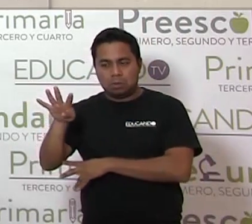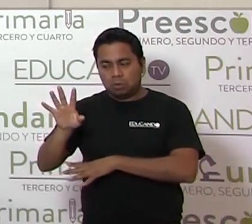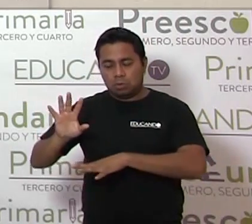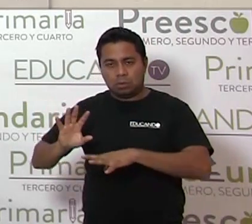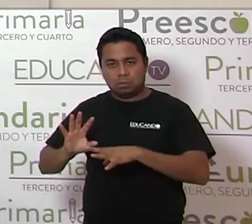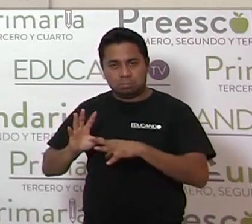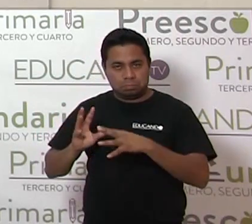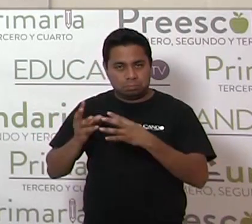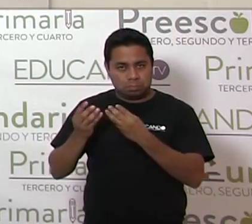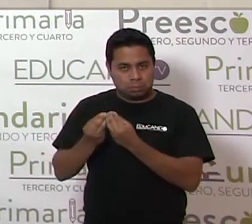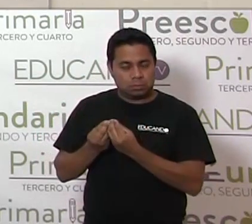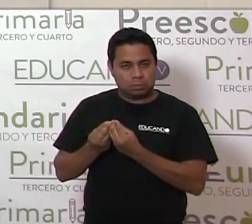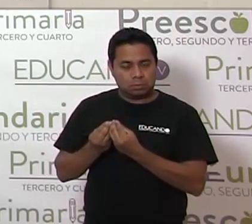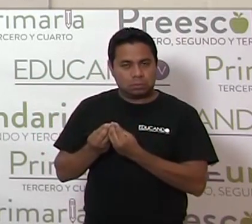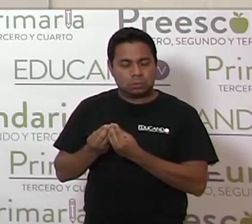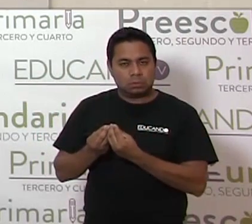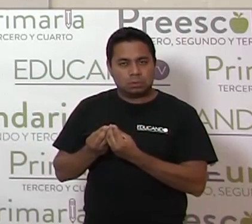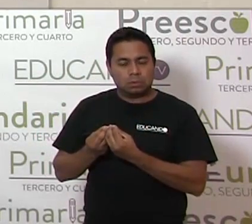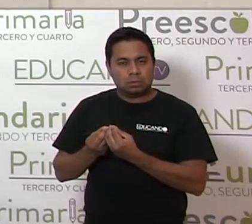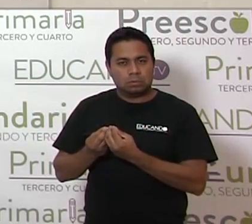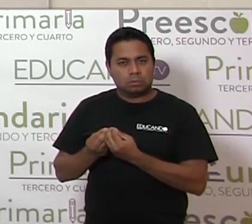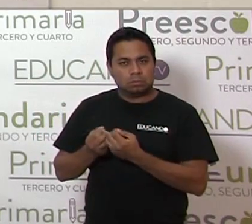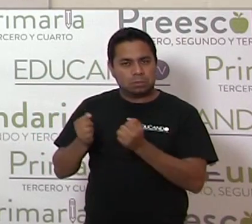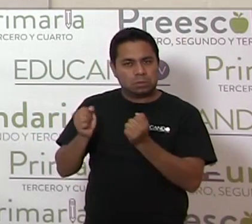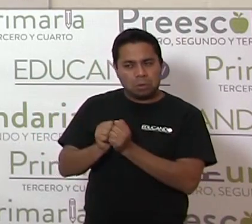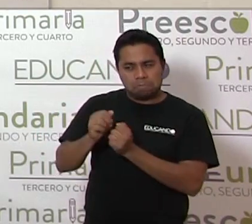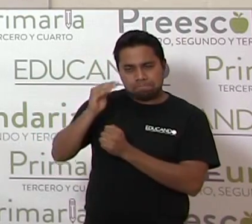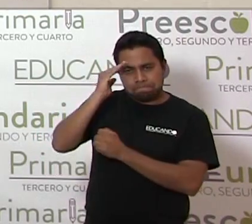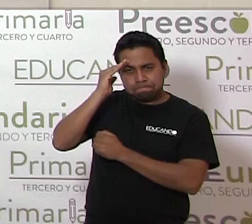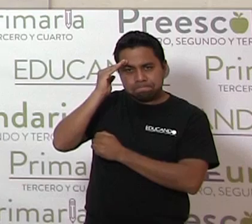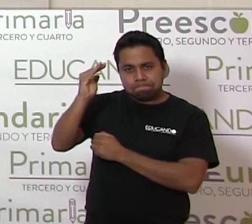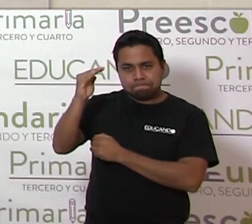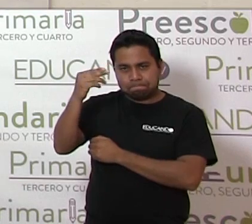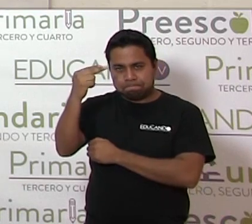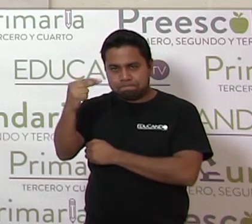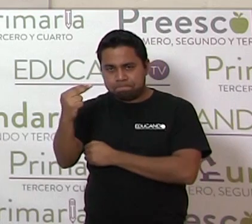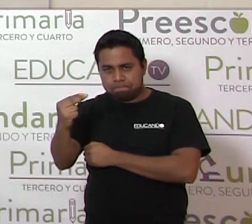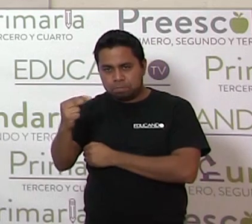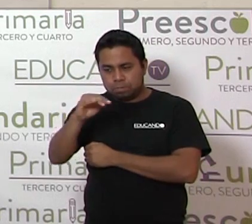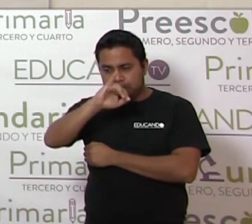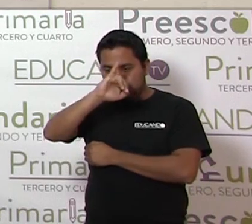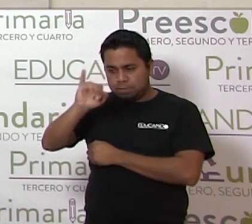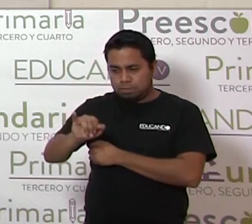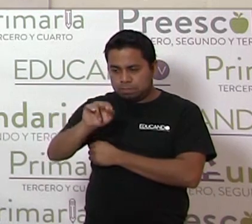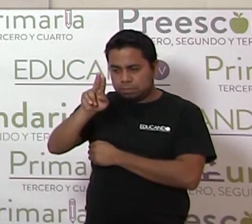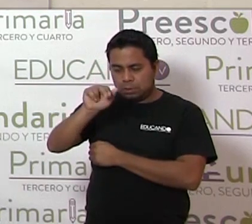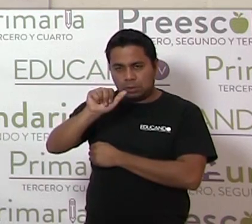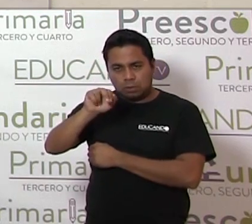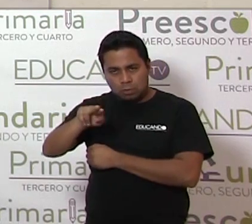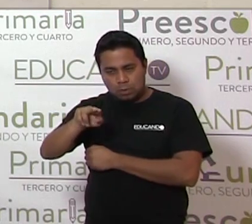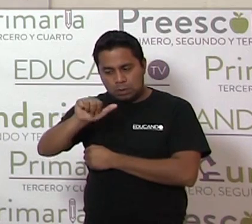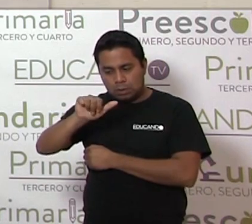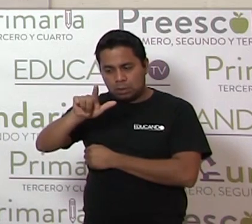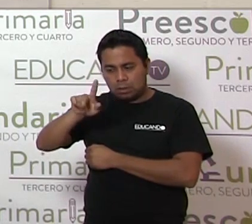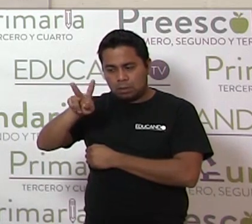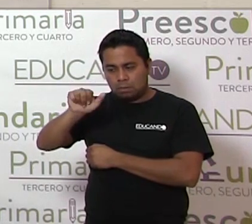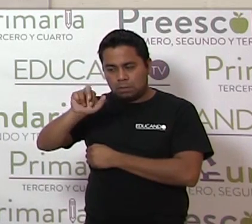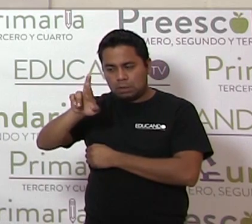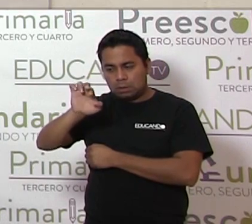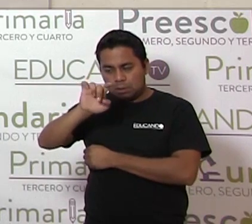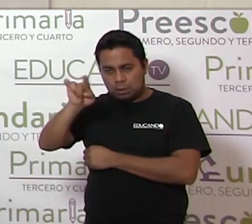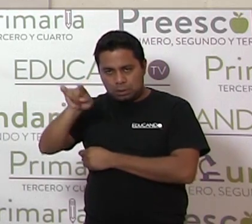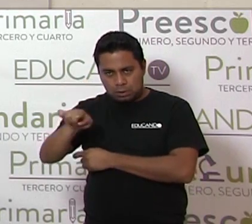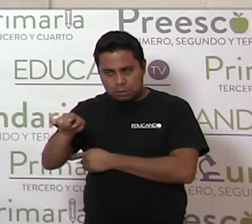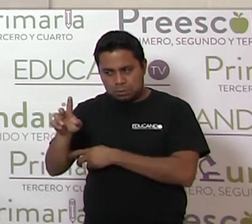1854, conjuntamente con un señor que se llamó Juan